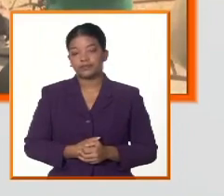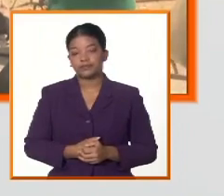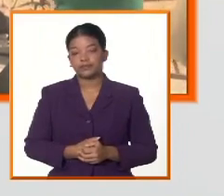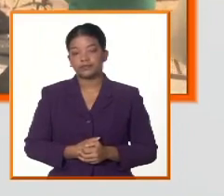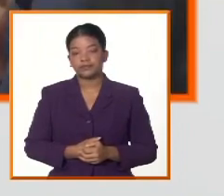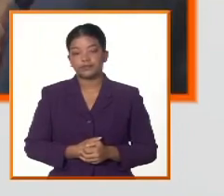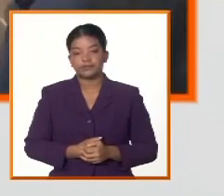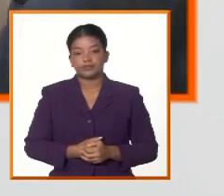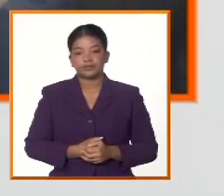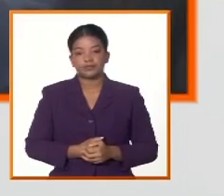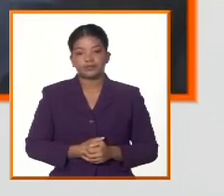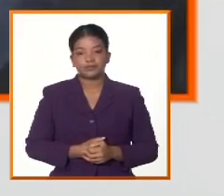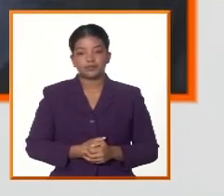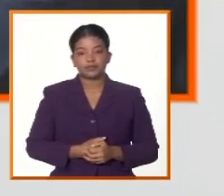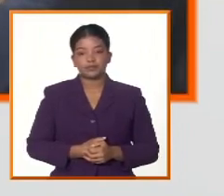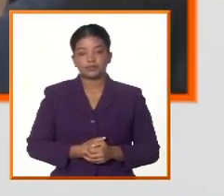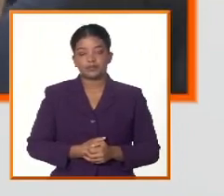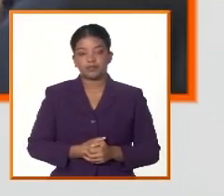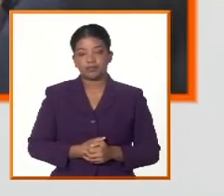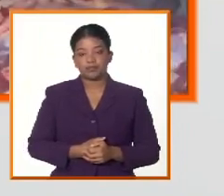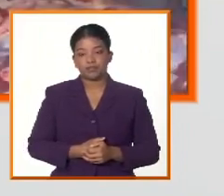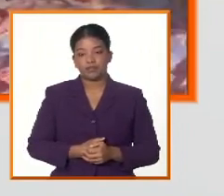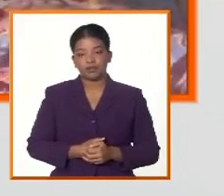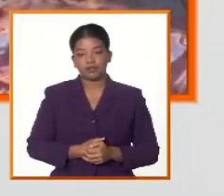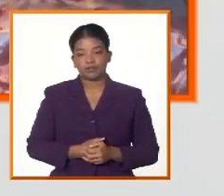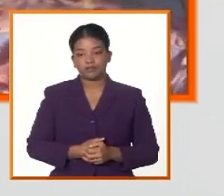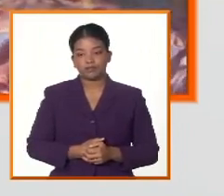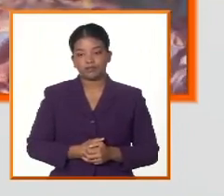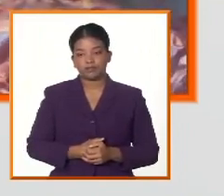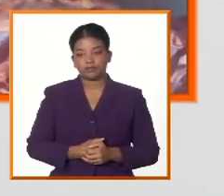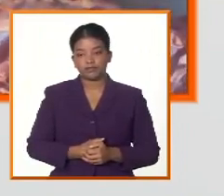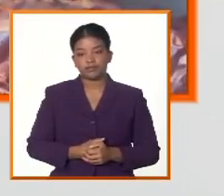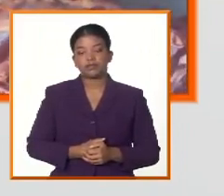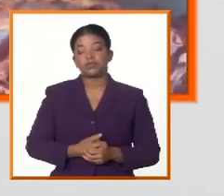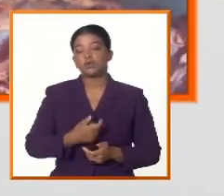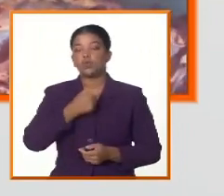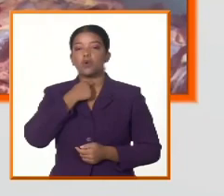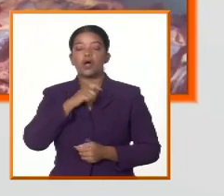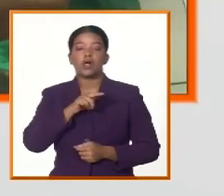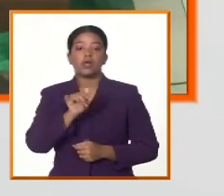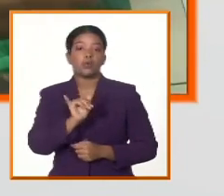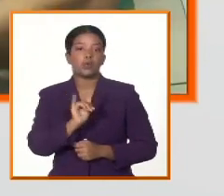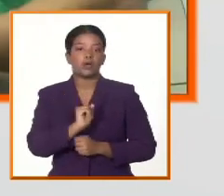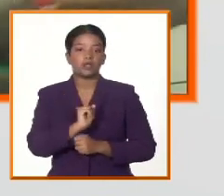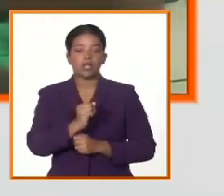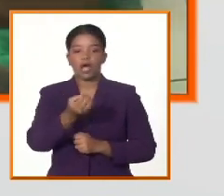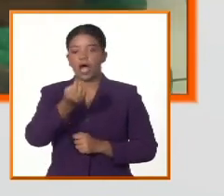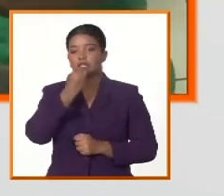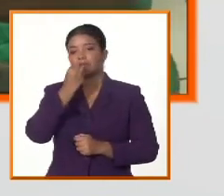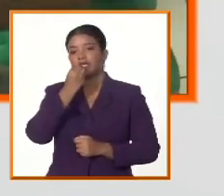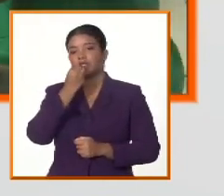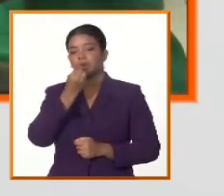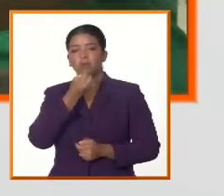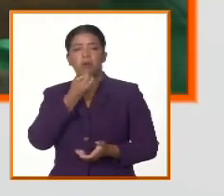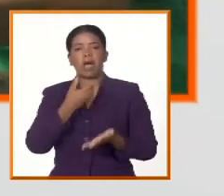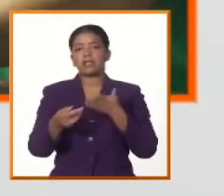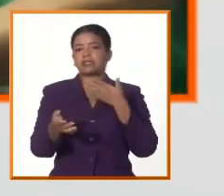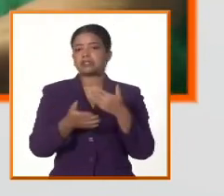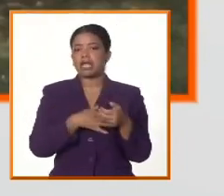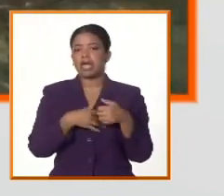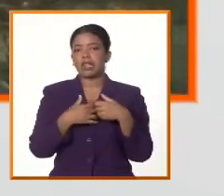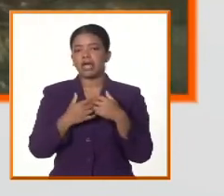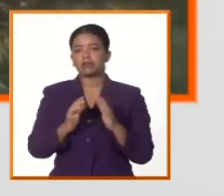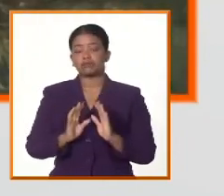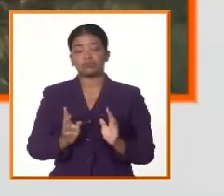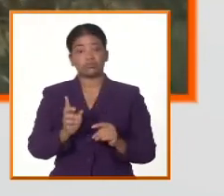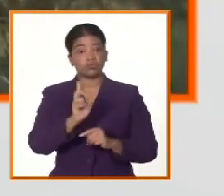que no estamos hablando de la posibilidad de alimento por alimento si no es una evaluación en proteínas